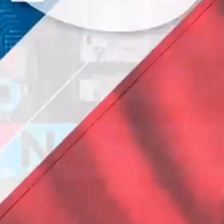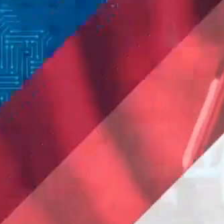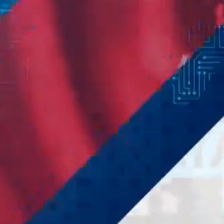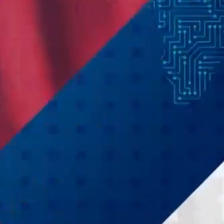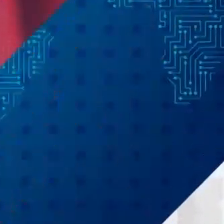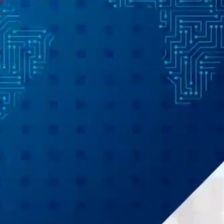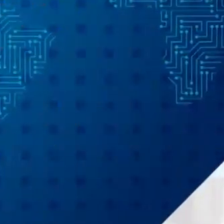Gracias.